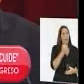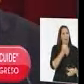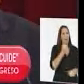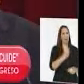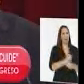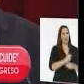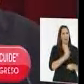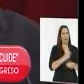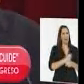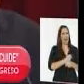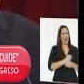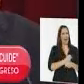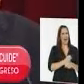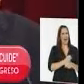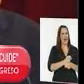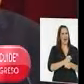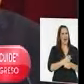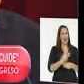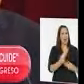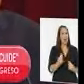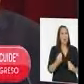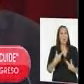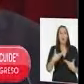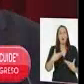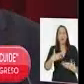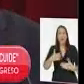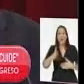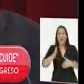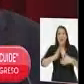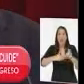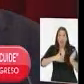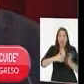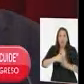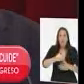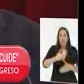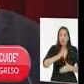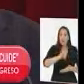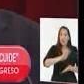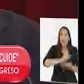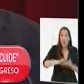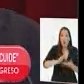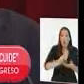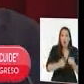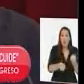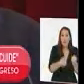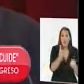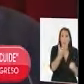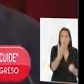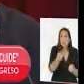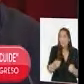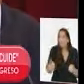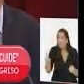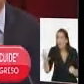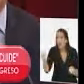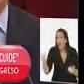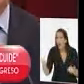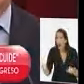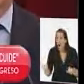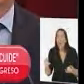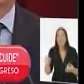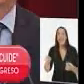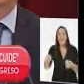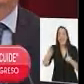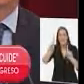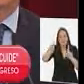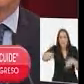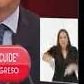y el enriquecimiento de los funcionarios, significó los 12 millones de personas pobres, que sobre todo son los que van a las escuelas públicas, que es lo que se